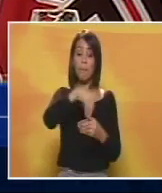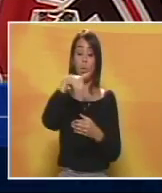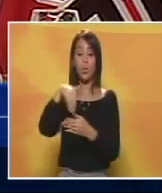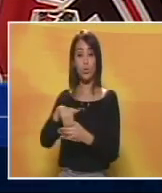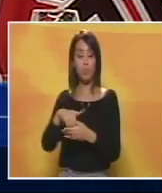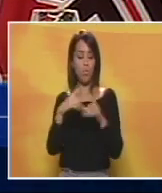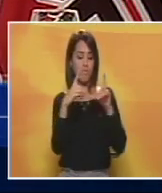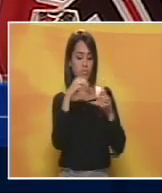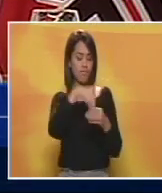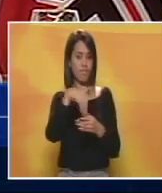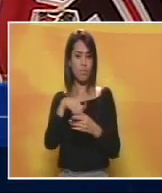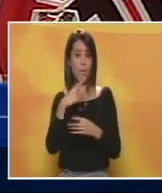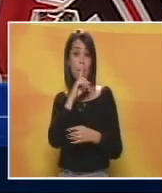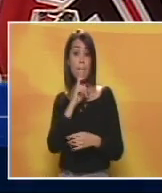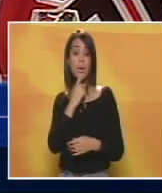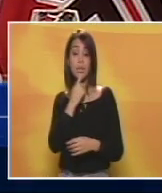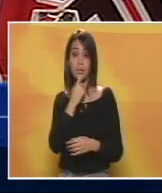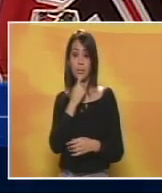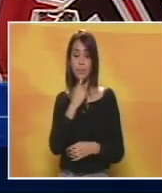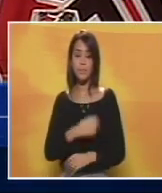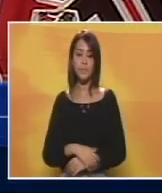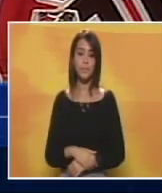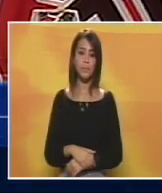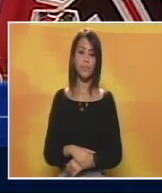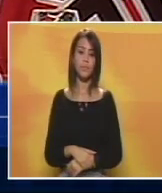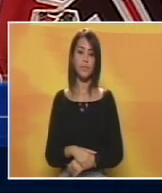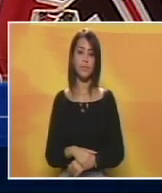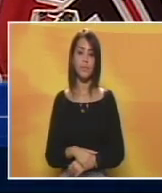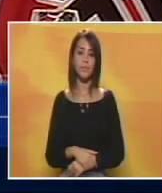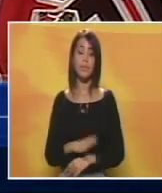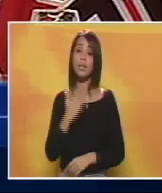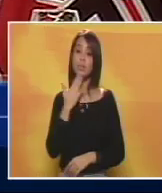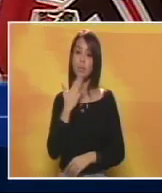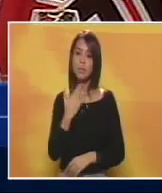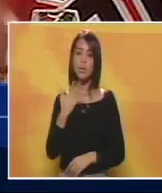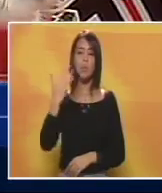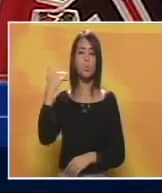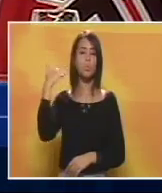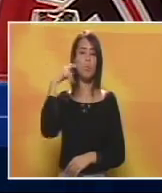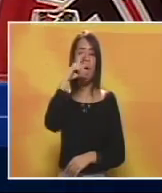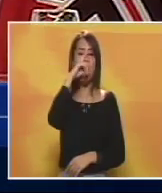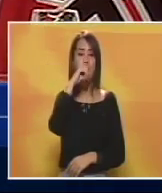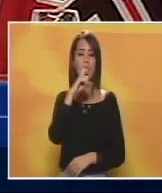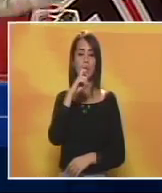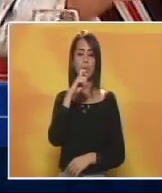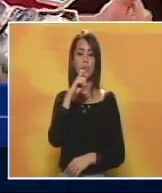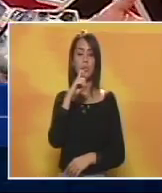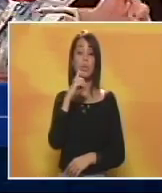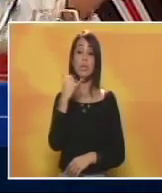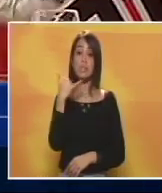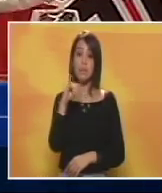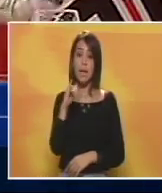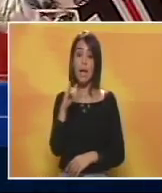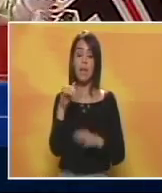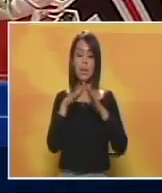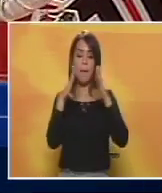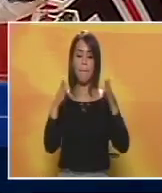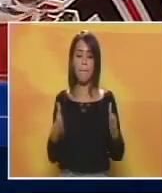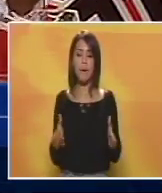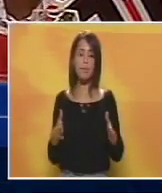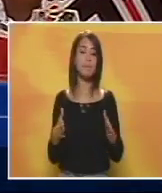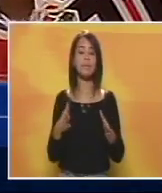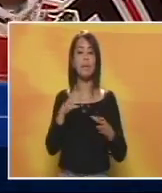de resguardar su secreto, que eso fue algo que nos fue solicitado hace muchos años y lo tenemos en la mesa electoral, un afiche